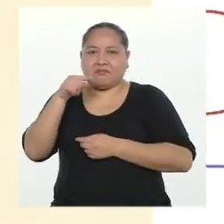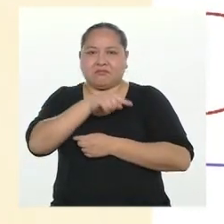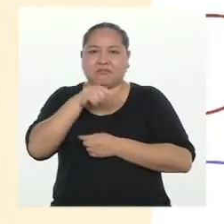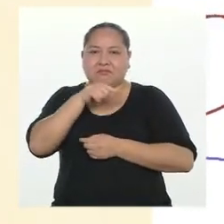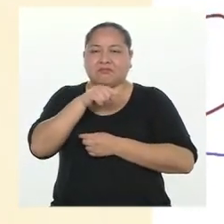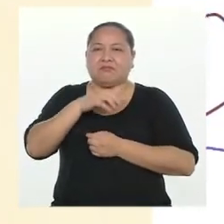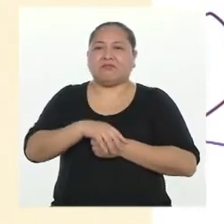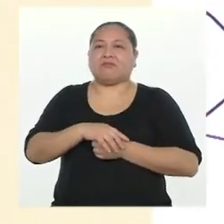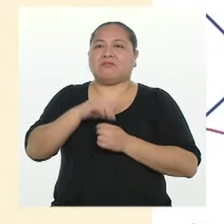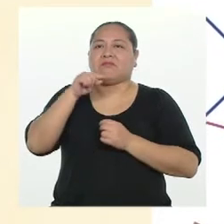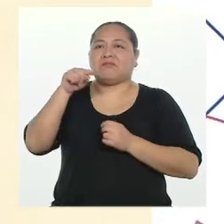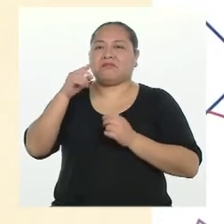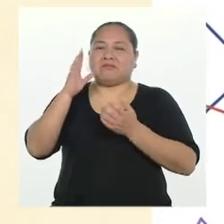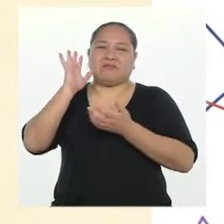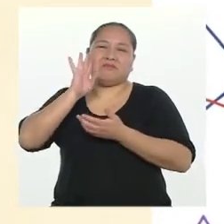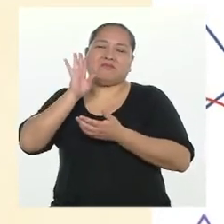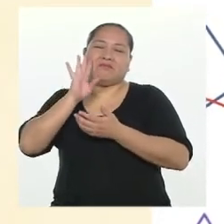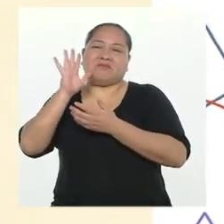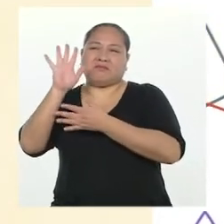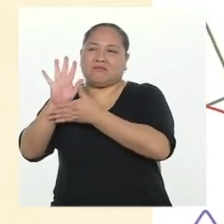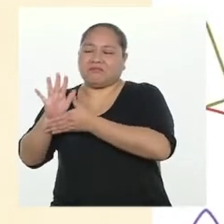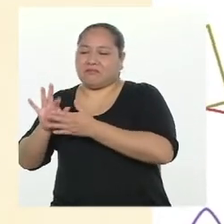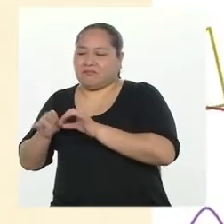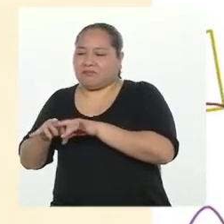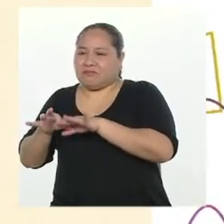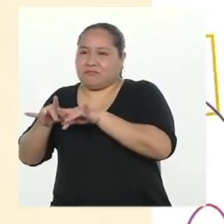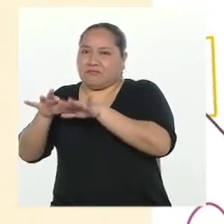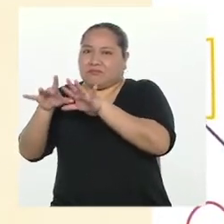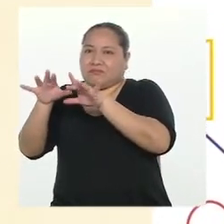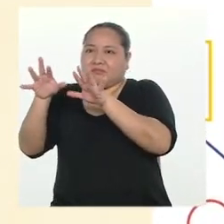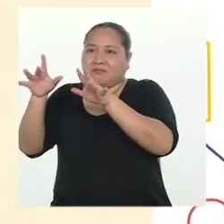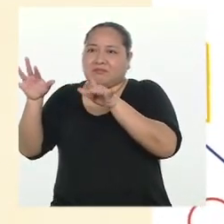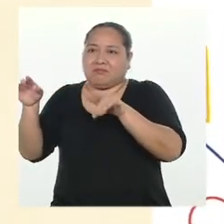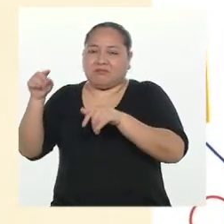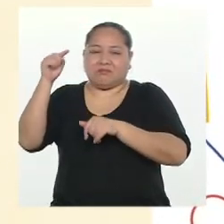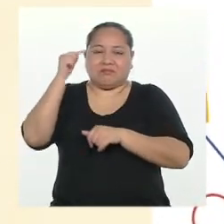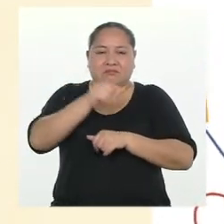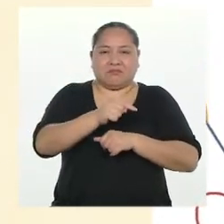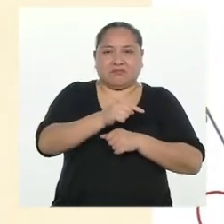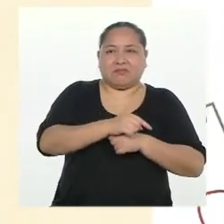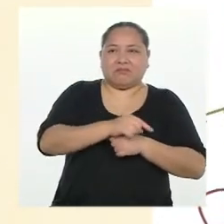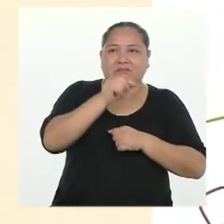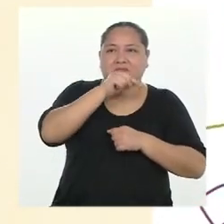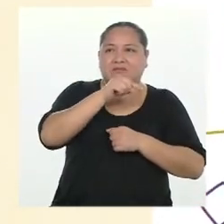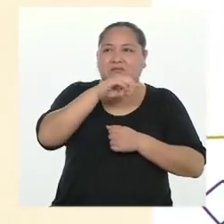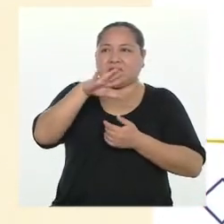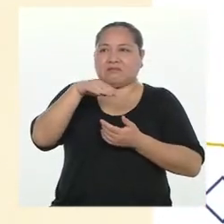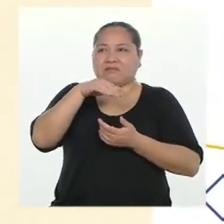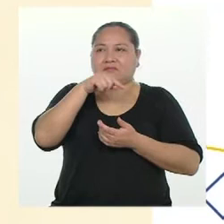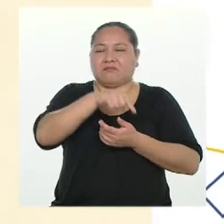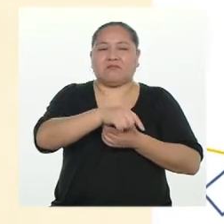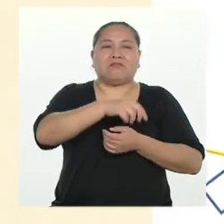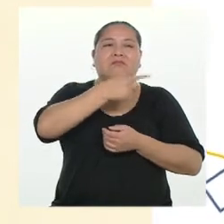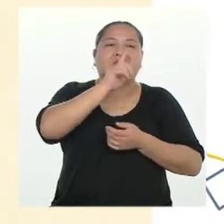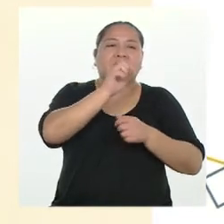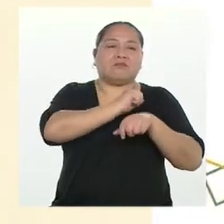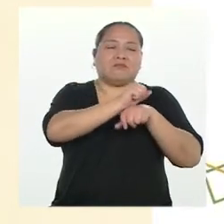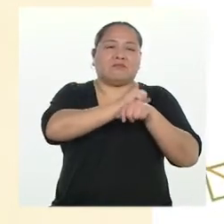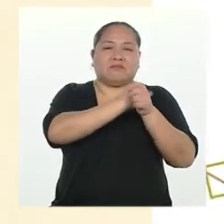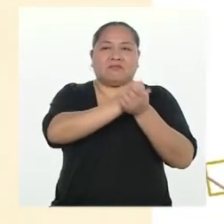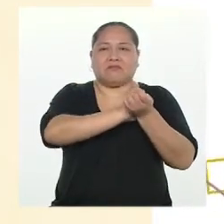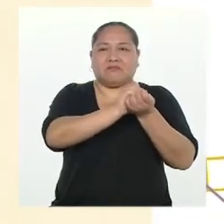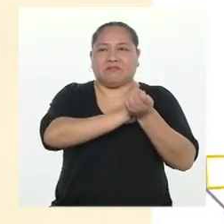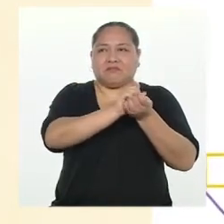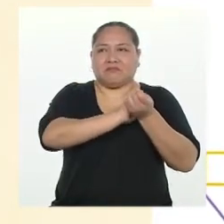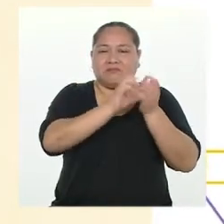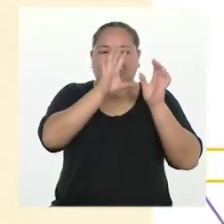cultivo donde colocamos las manos sucias, las colonias crecieron en mayor cantidad que las que se encuentran en el medio de cultivo que se ha lavado las manos